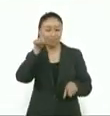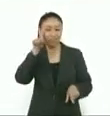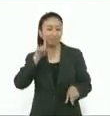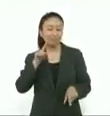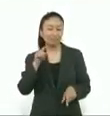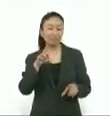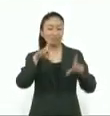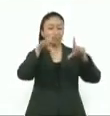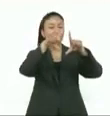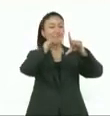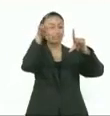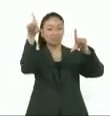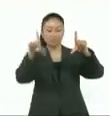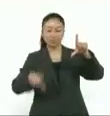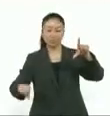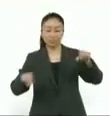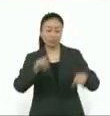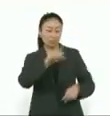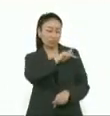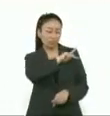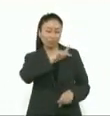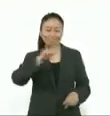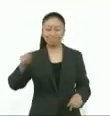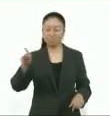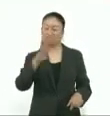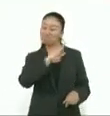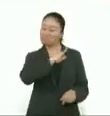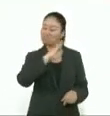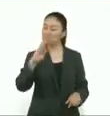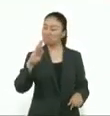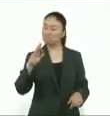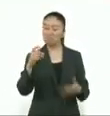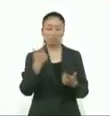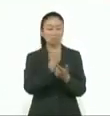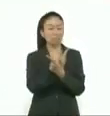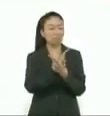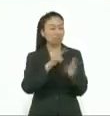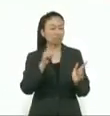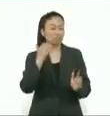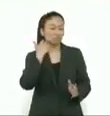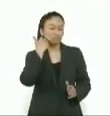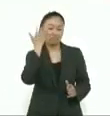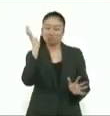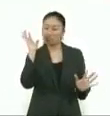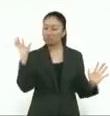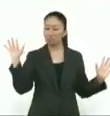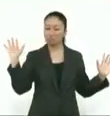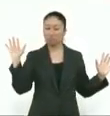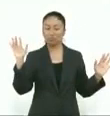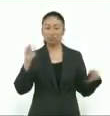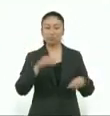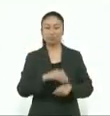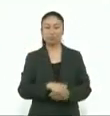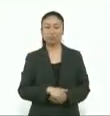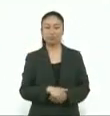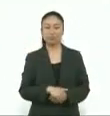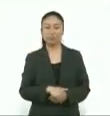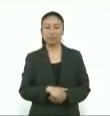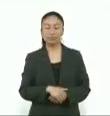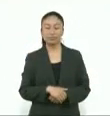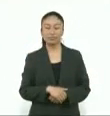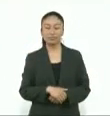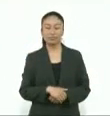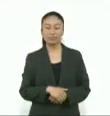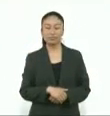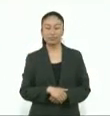somos México. Y somos lo que soñemos ser. En el camino